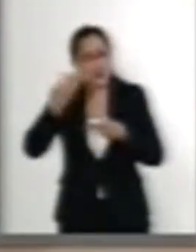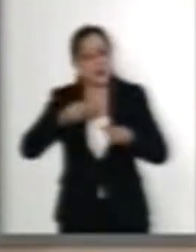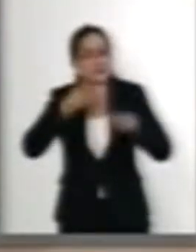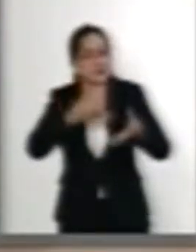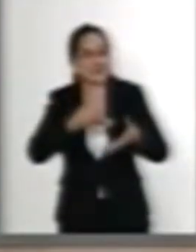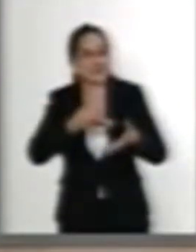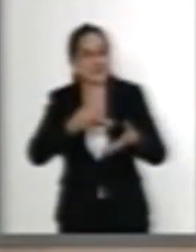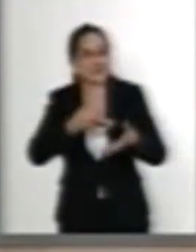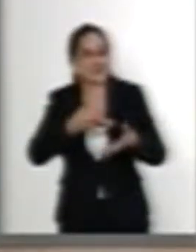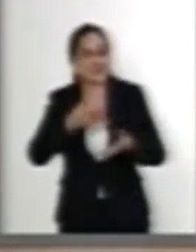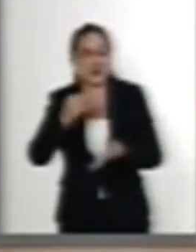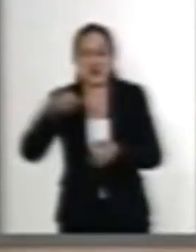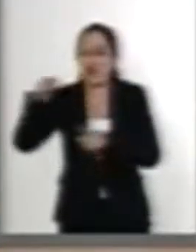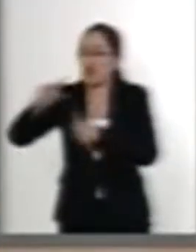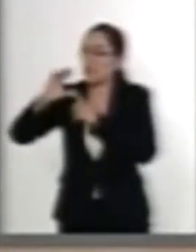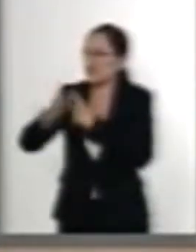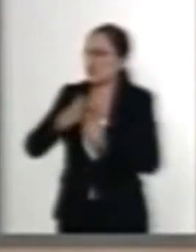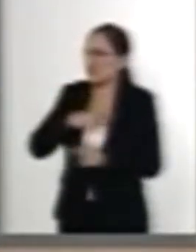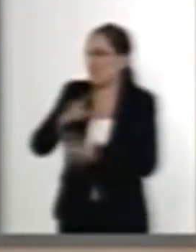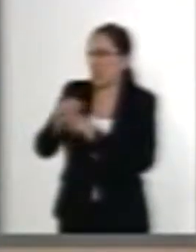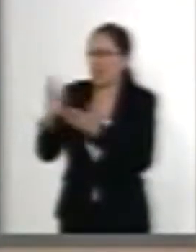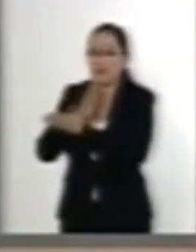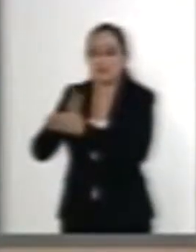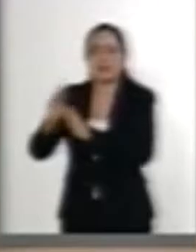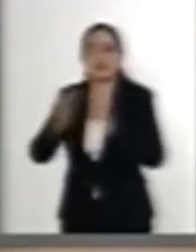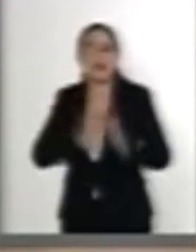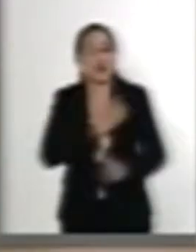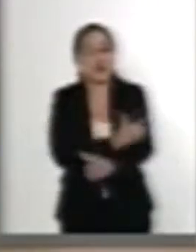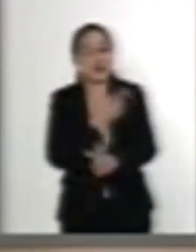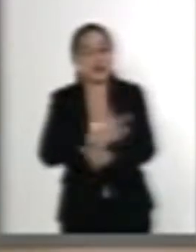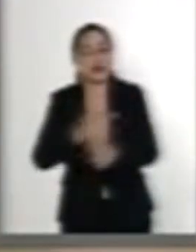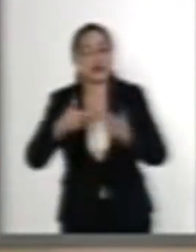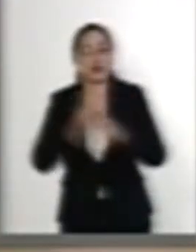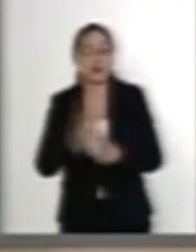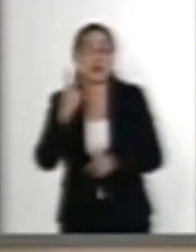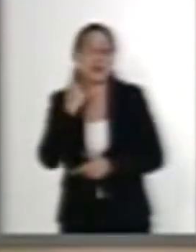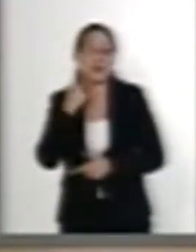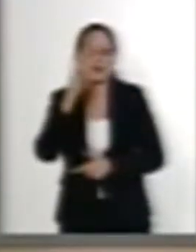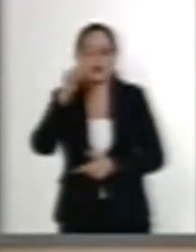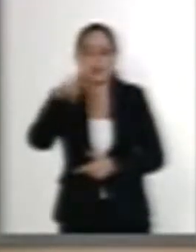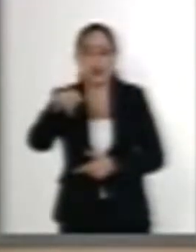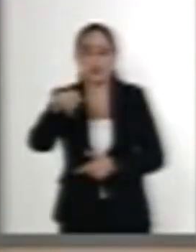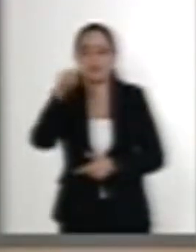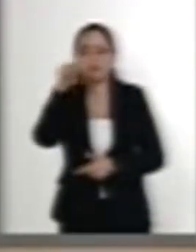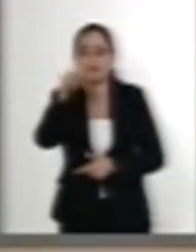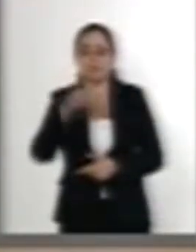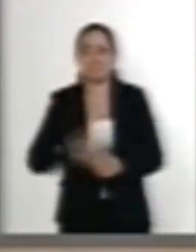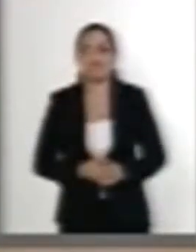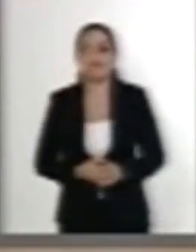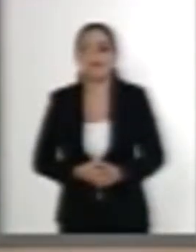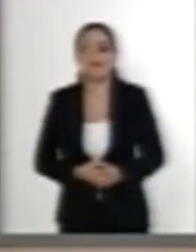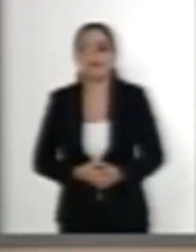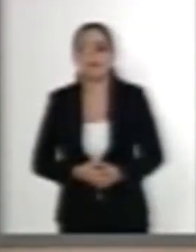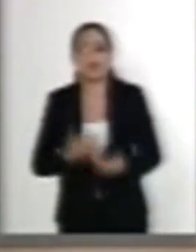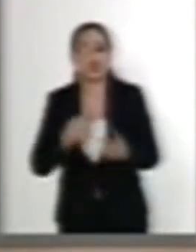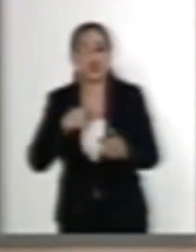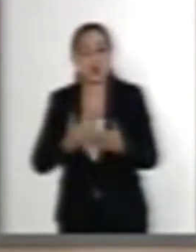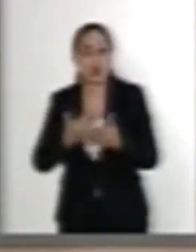bancada. No le voy a hablar a la Comisión de Justicia, yo le voy a hablar al coordinador del Partido Acción Nacional. Yo fui